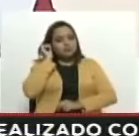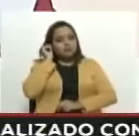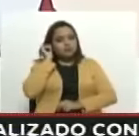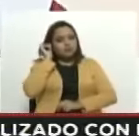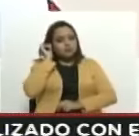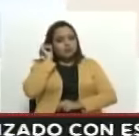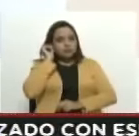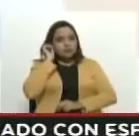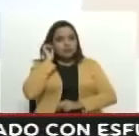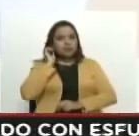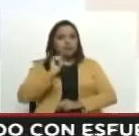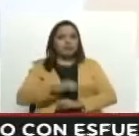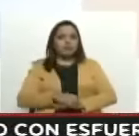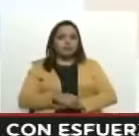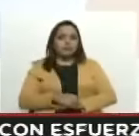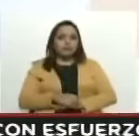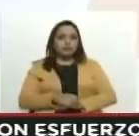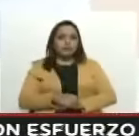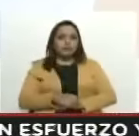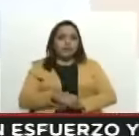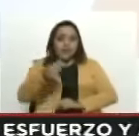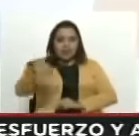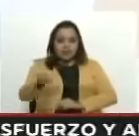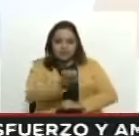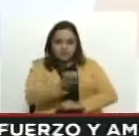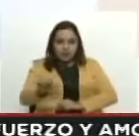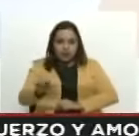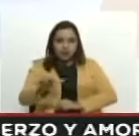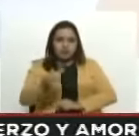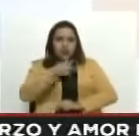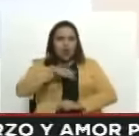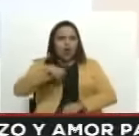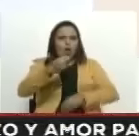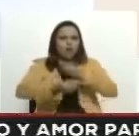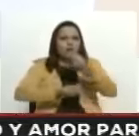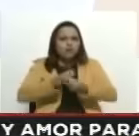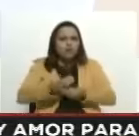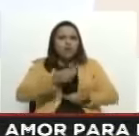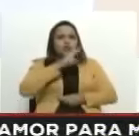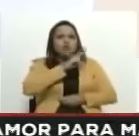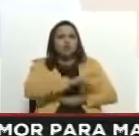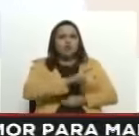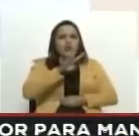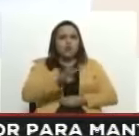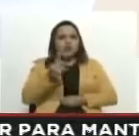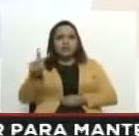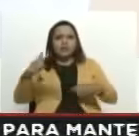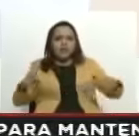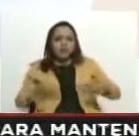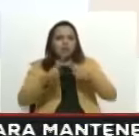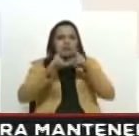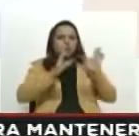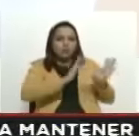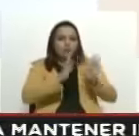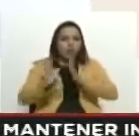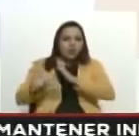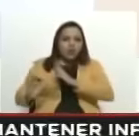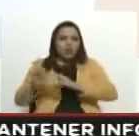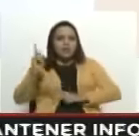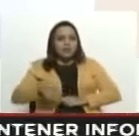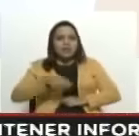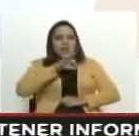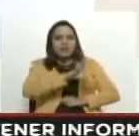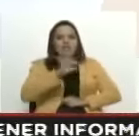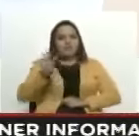¿Ah? Ajá. Esta semana nosotros hicimos 241 encuentros organizativos, 34